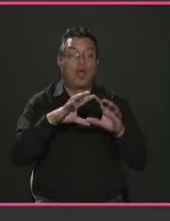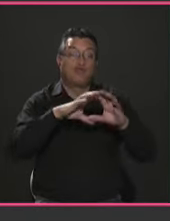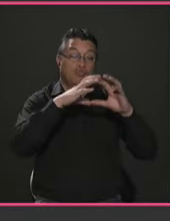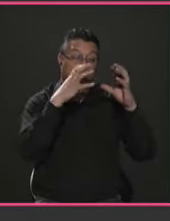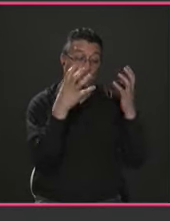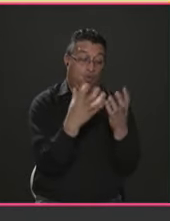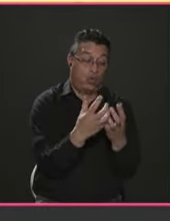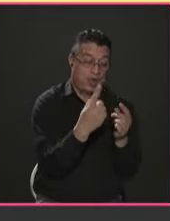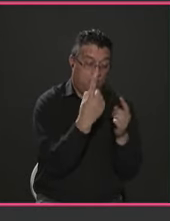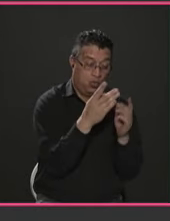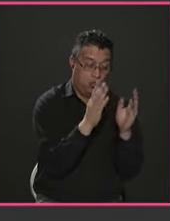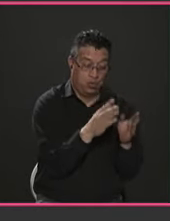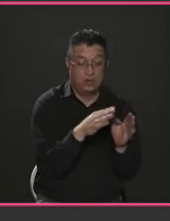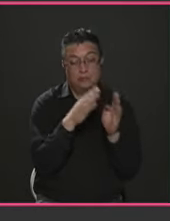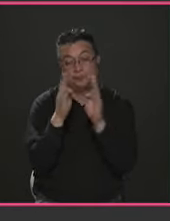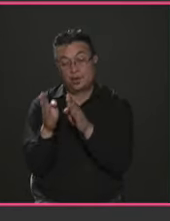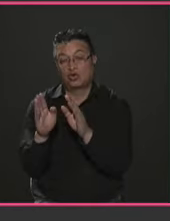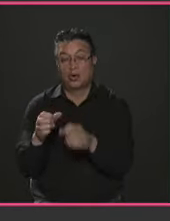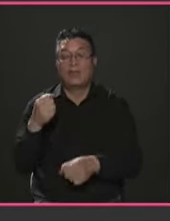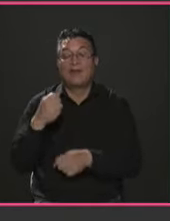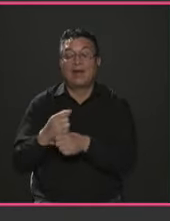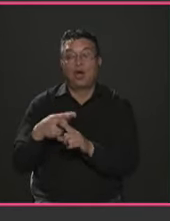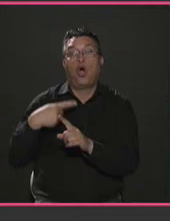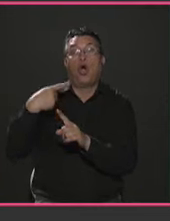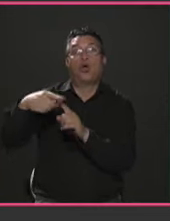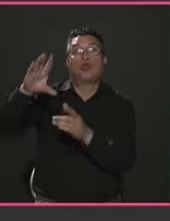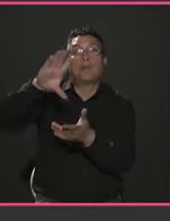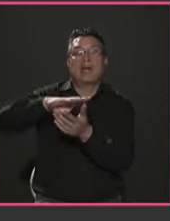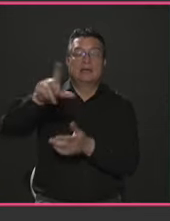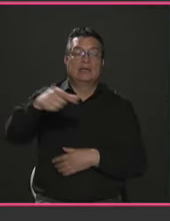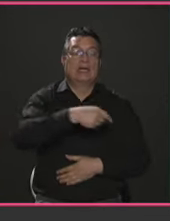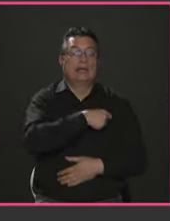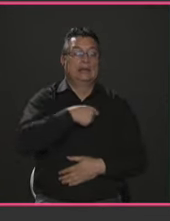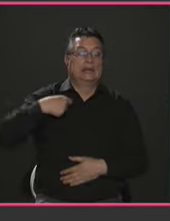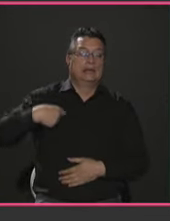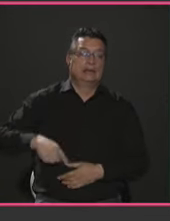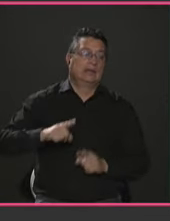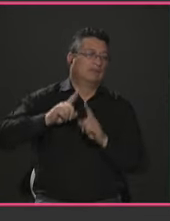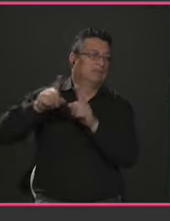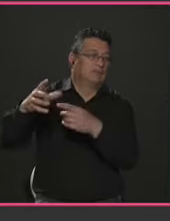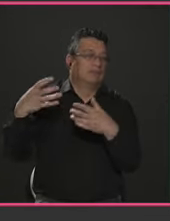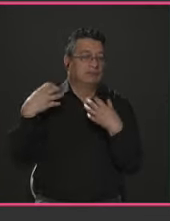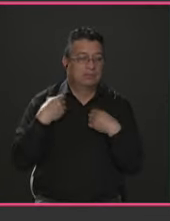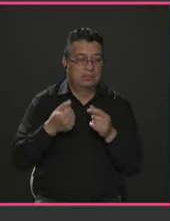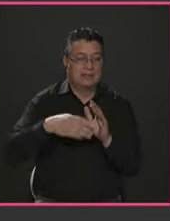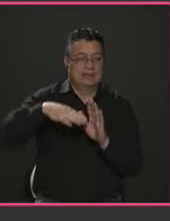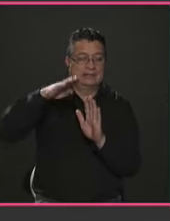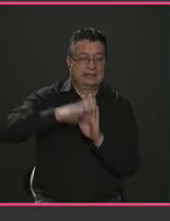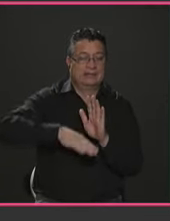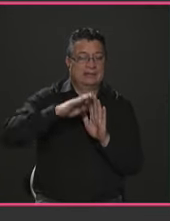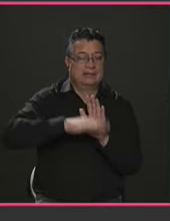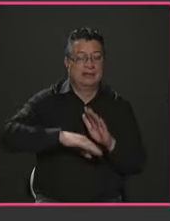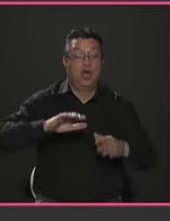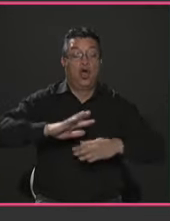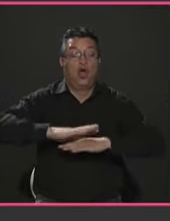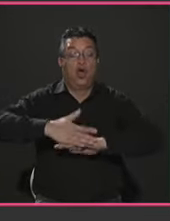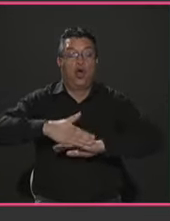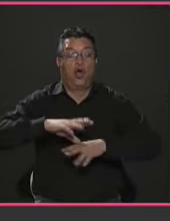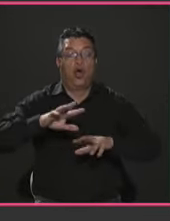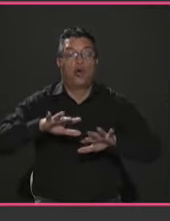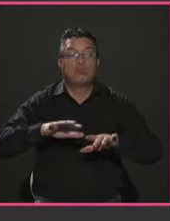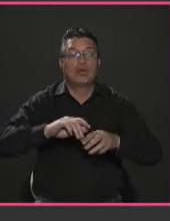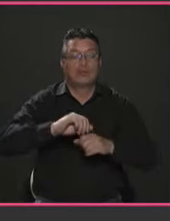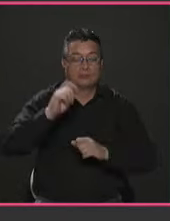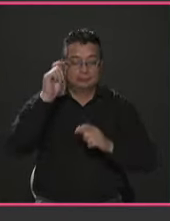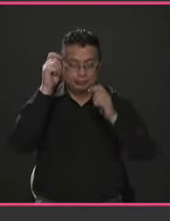y el relegar el trabajo a otros países como china que van a hacer lo más posible para poder bajar los precios de la creación de computadores por ejemplo